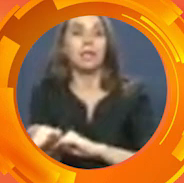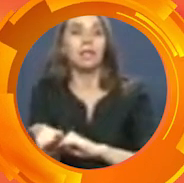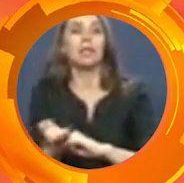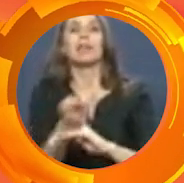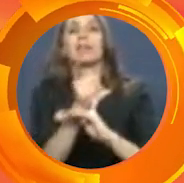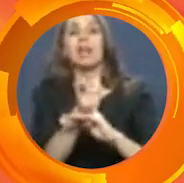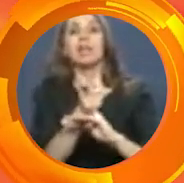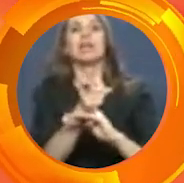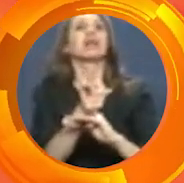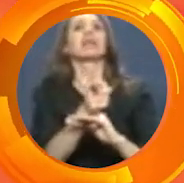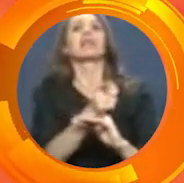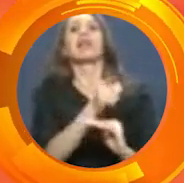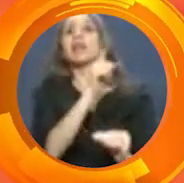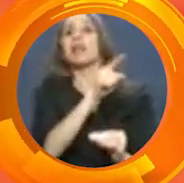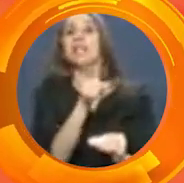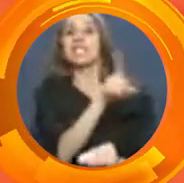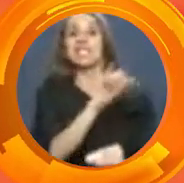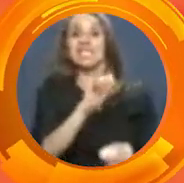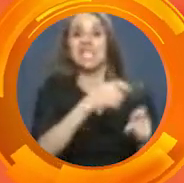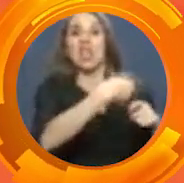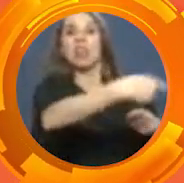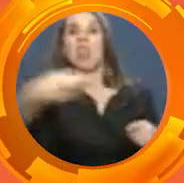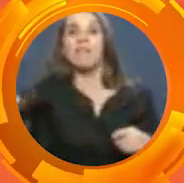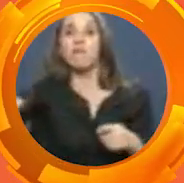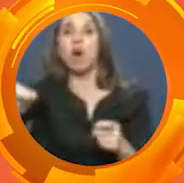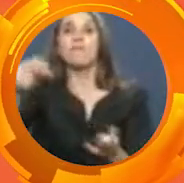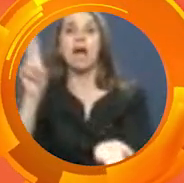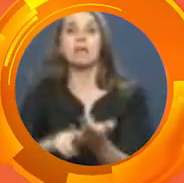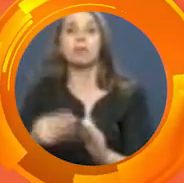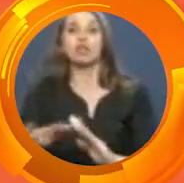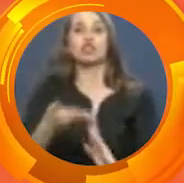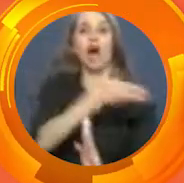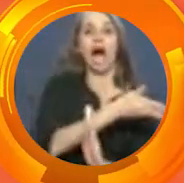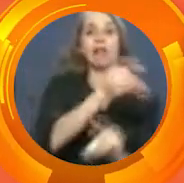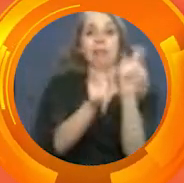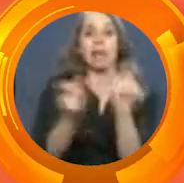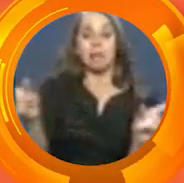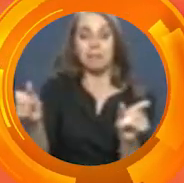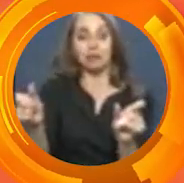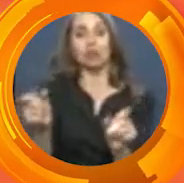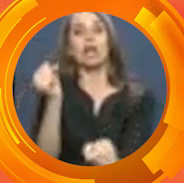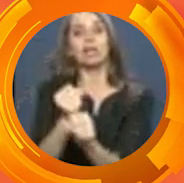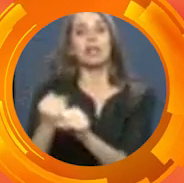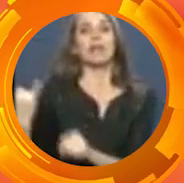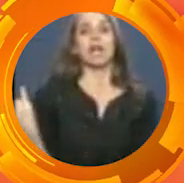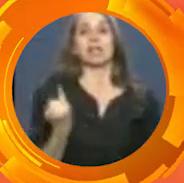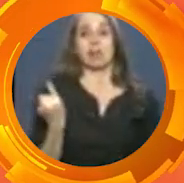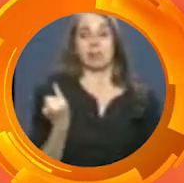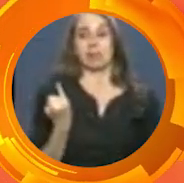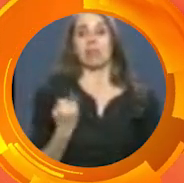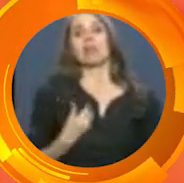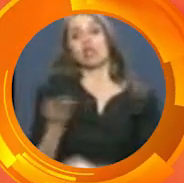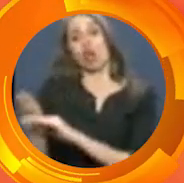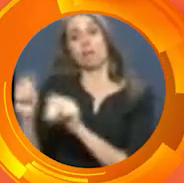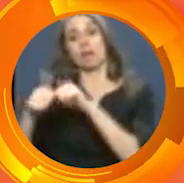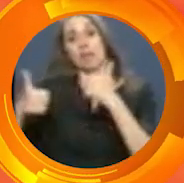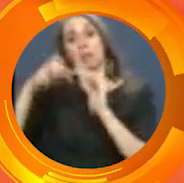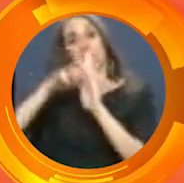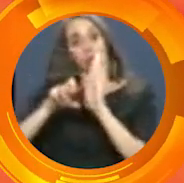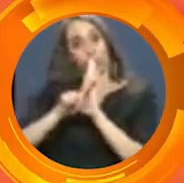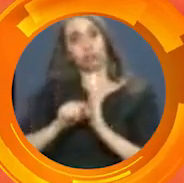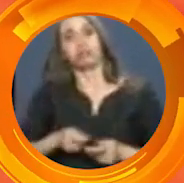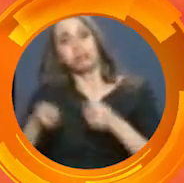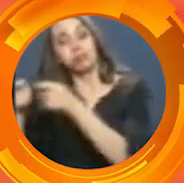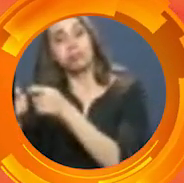de impuestos para los trabajadores independientes, una resolución que envía a la mesa. Serán muy útiles todas estas energías